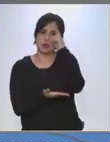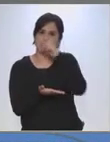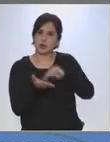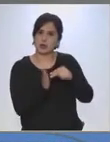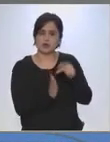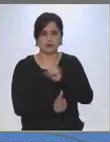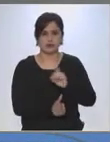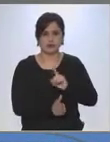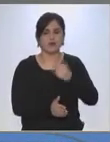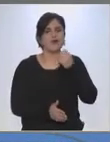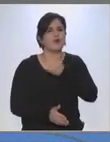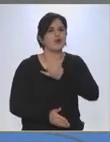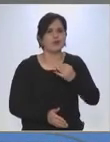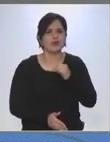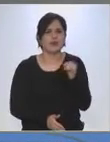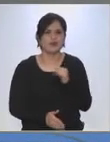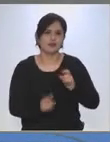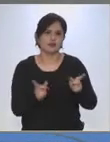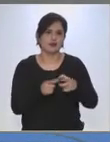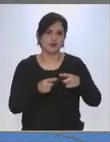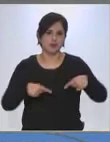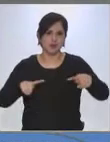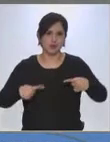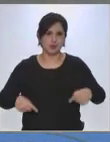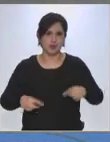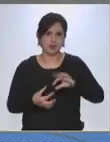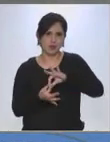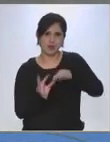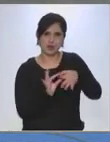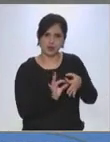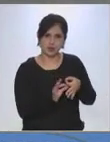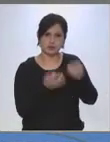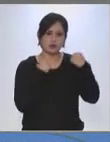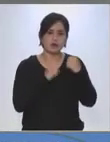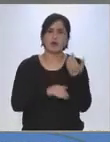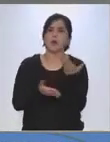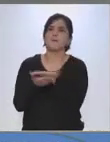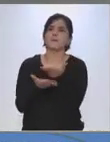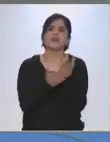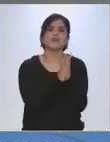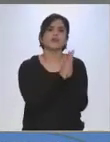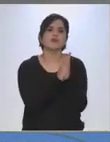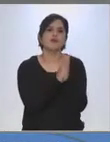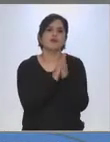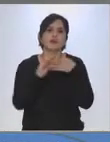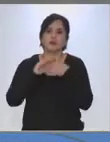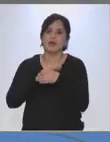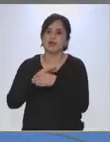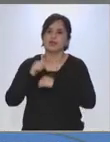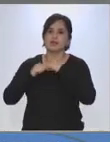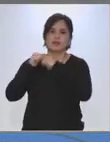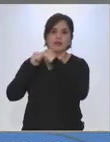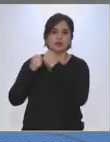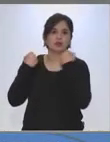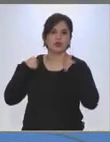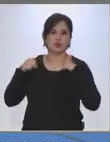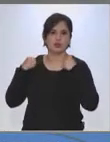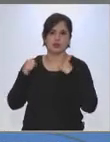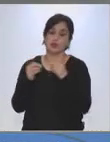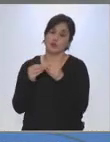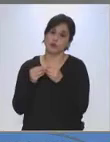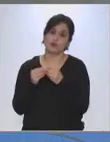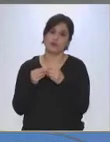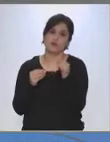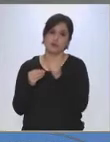cuántas veces el comité paralímpico los deportistas han tenido que andar pidiendo favores para las instalaciones deportivas muchas